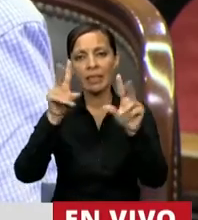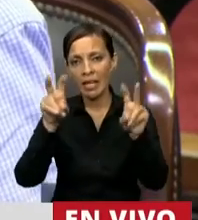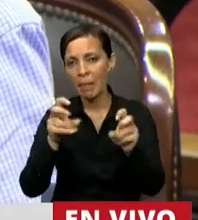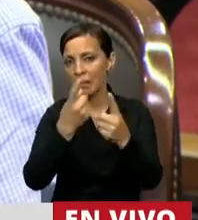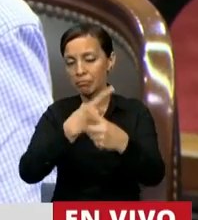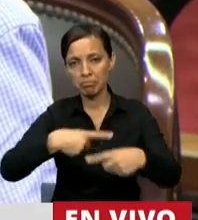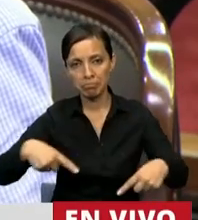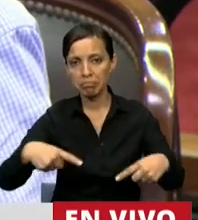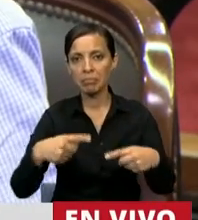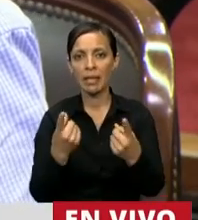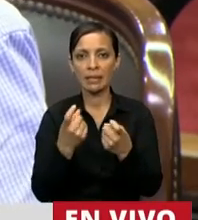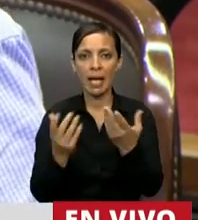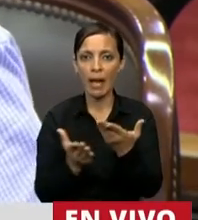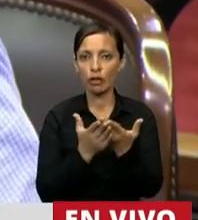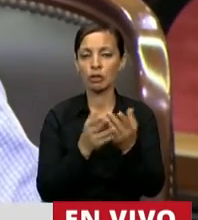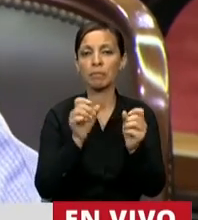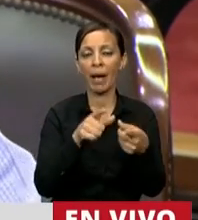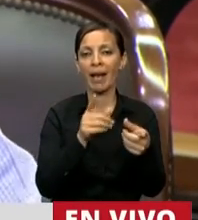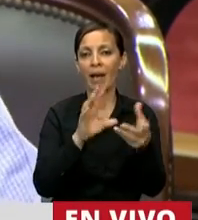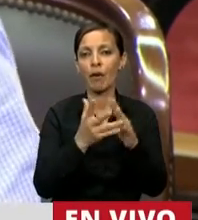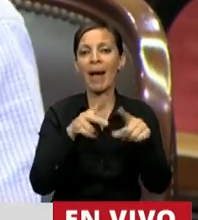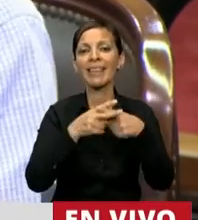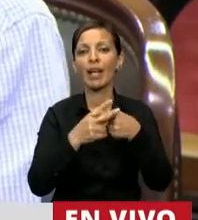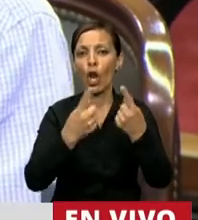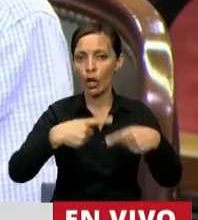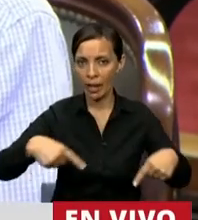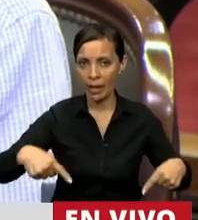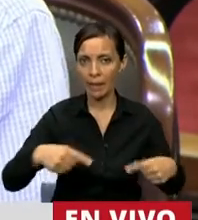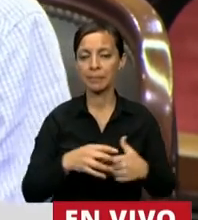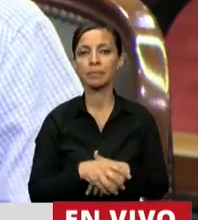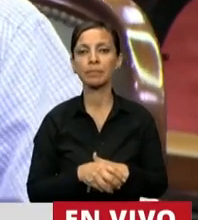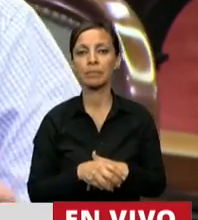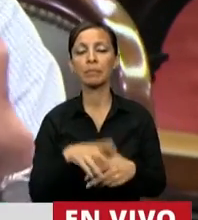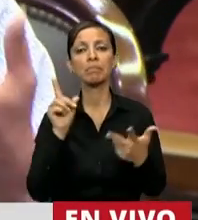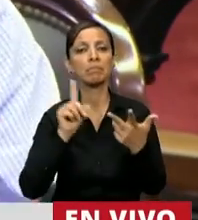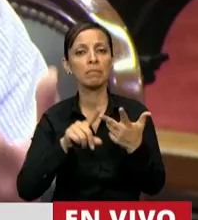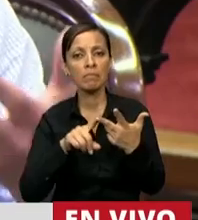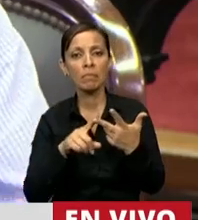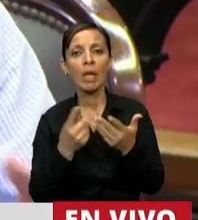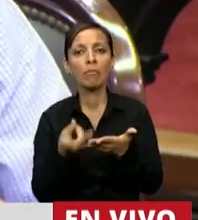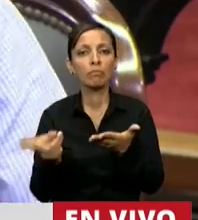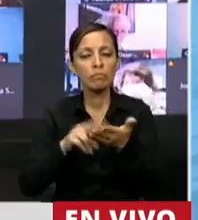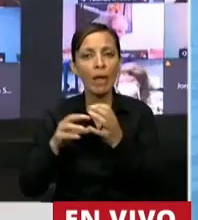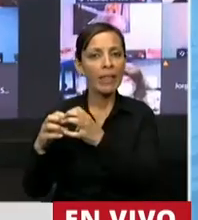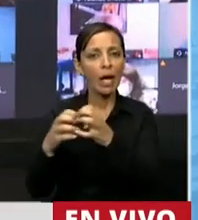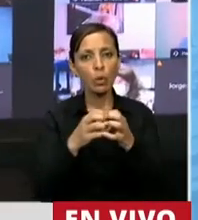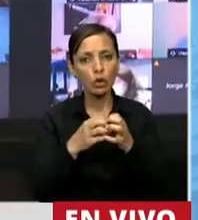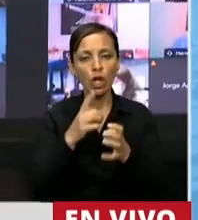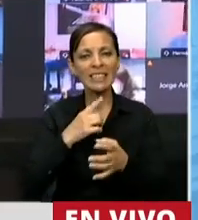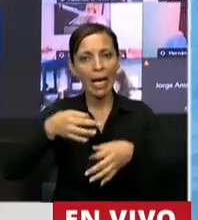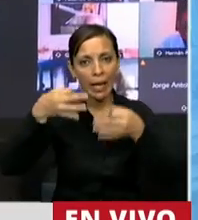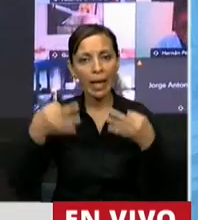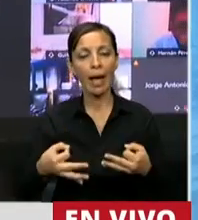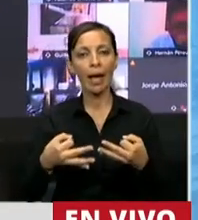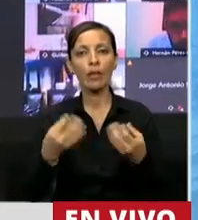hacen a las cuestiones tecnológicas, más una rediscusión seria de qué